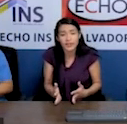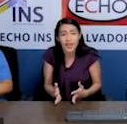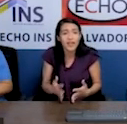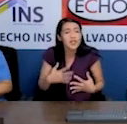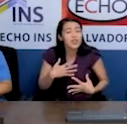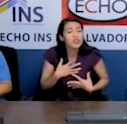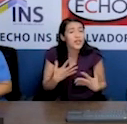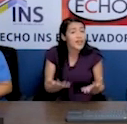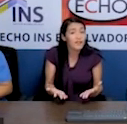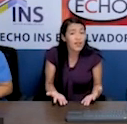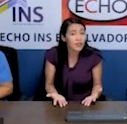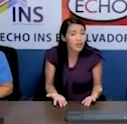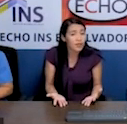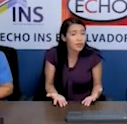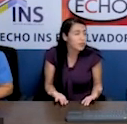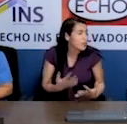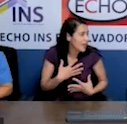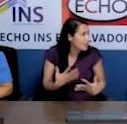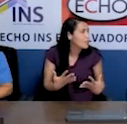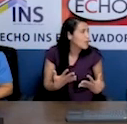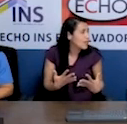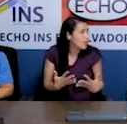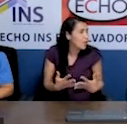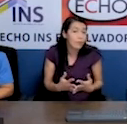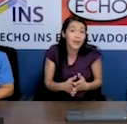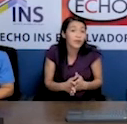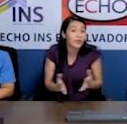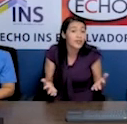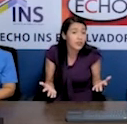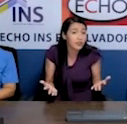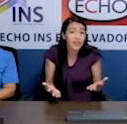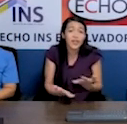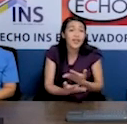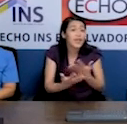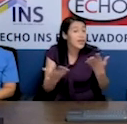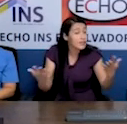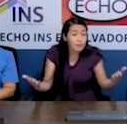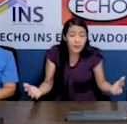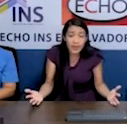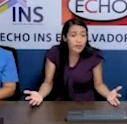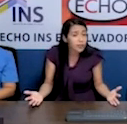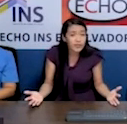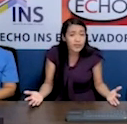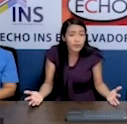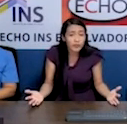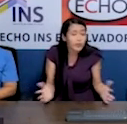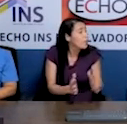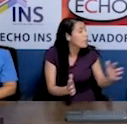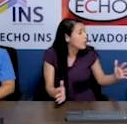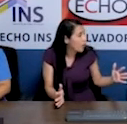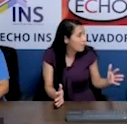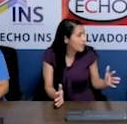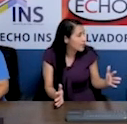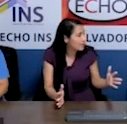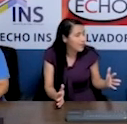o emergencia, yo les he hablado de adultos porque a eso me dedico, pero los niños es también